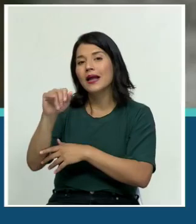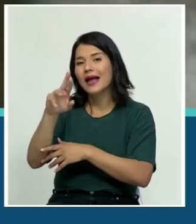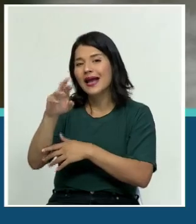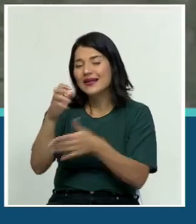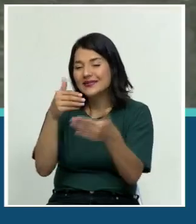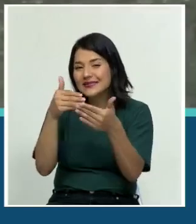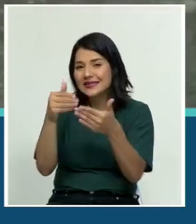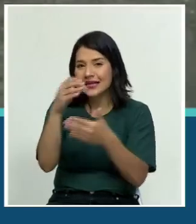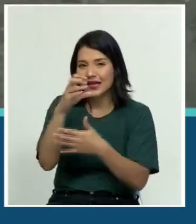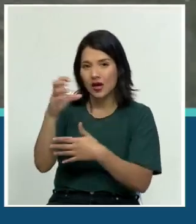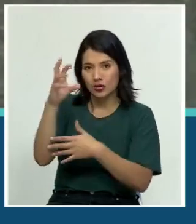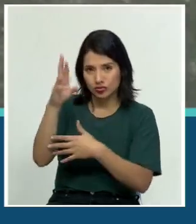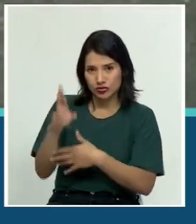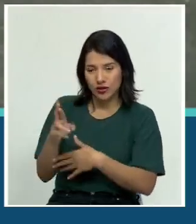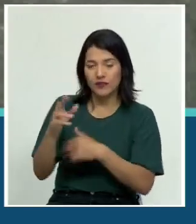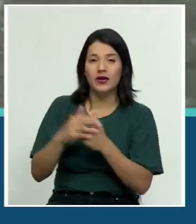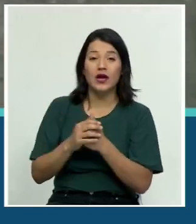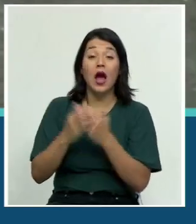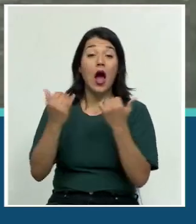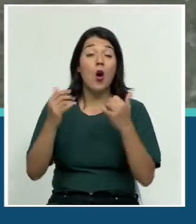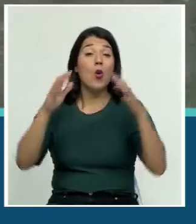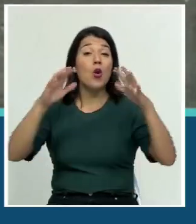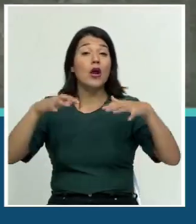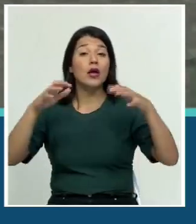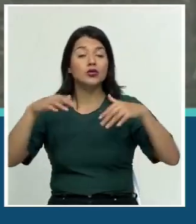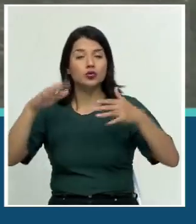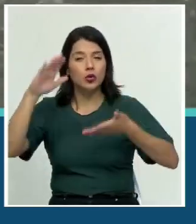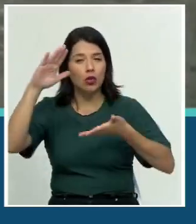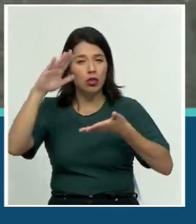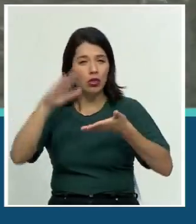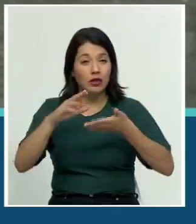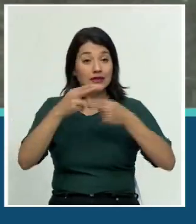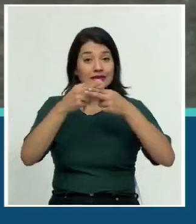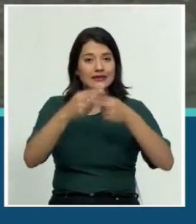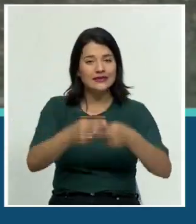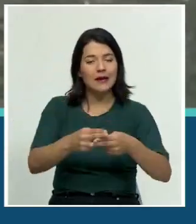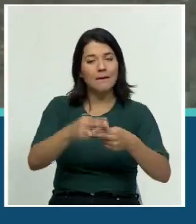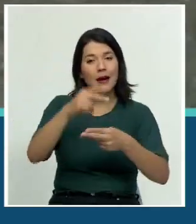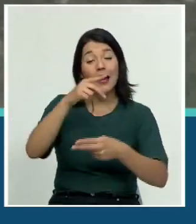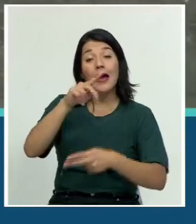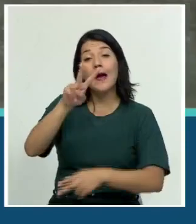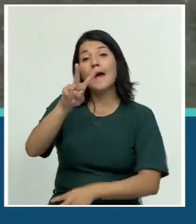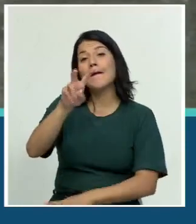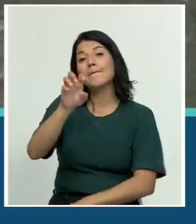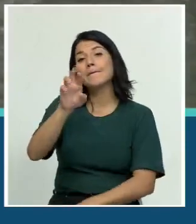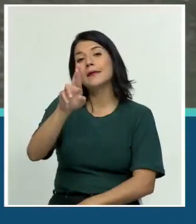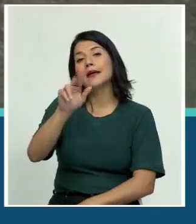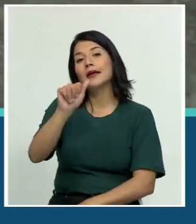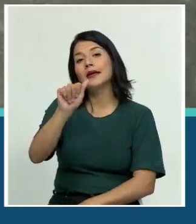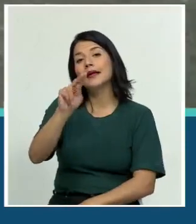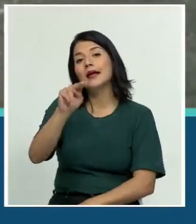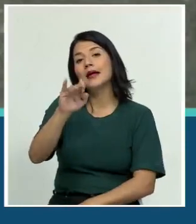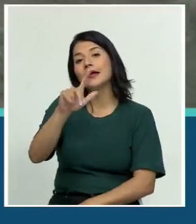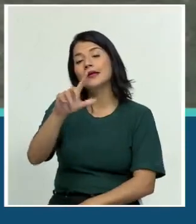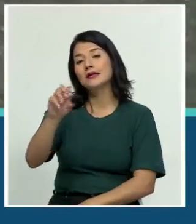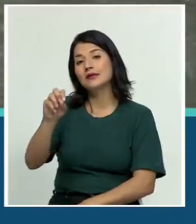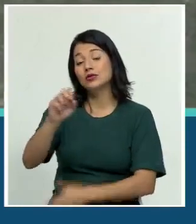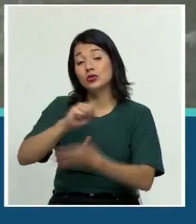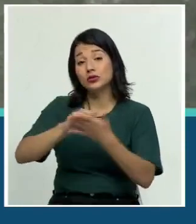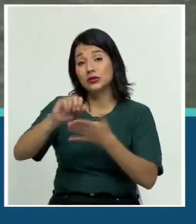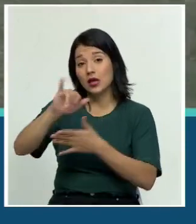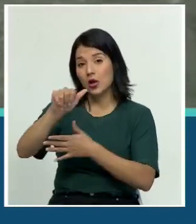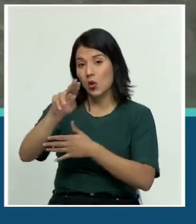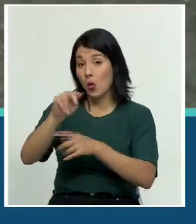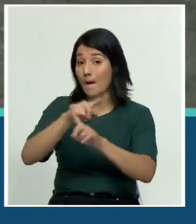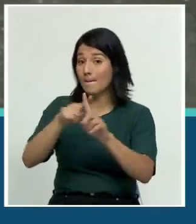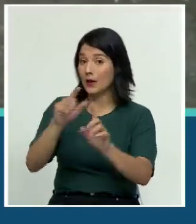de lluvias se asocia a una condición denominada el veranillo de San Juan, pero sugieren a todos los comités de emergencias del país estar prevenidos, ya que la